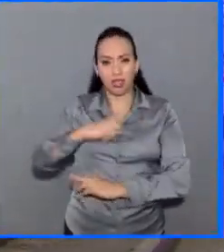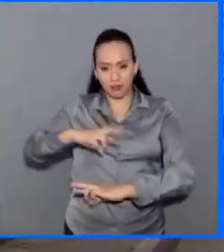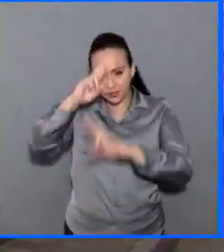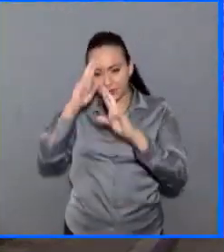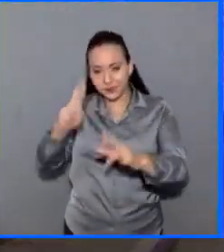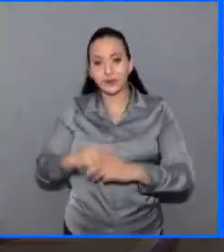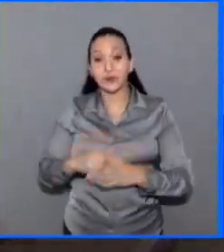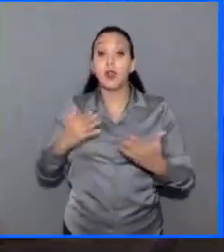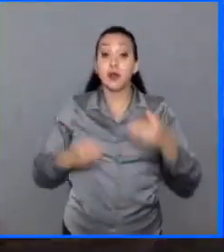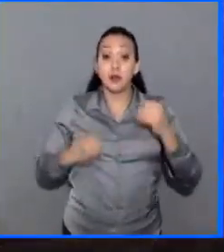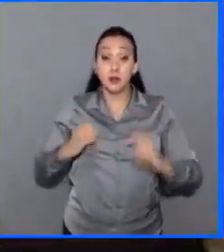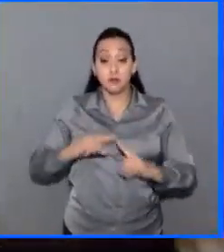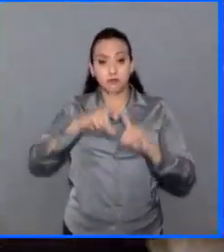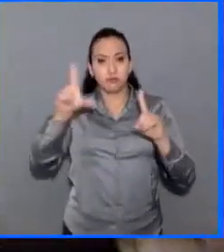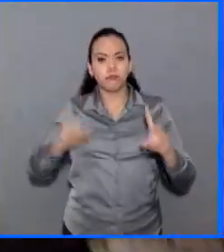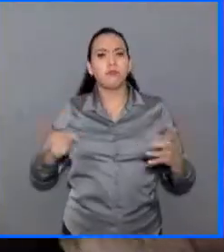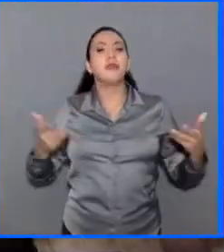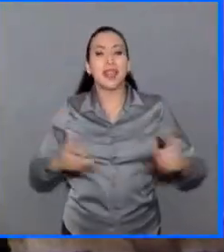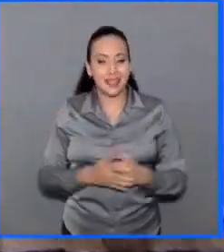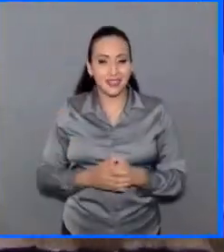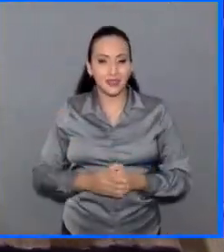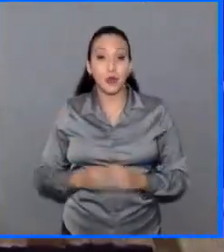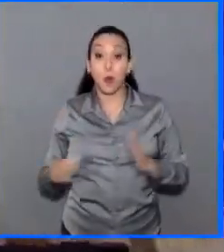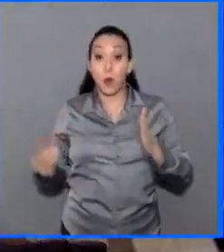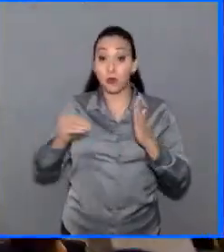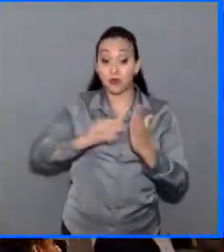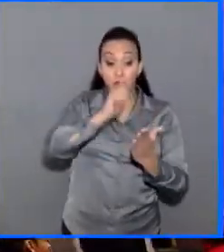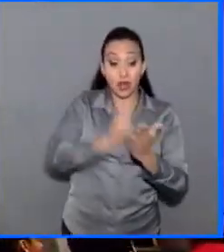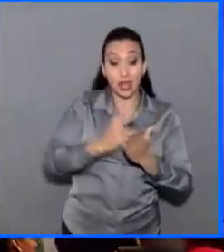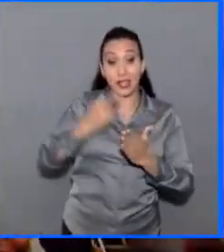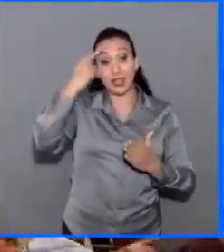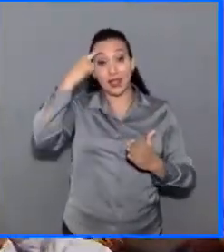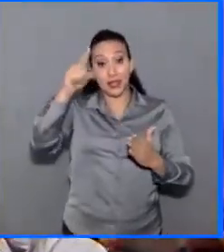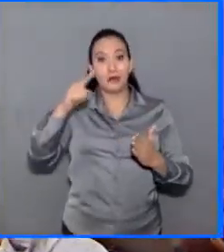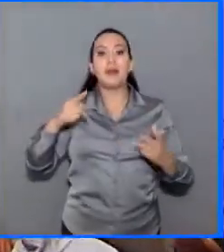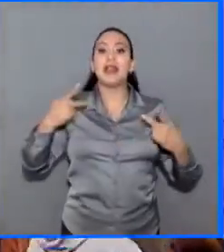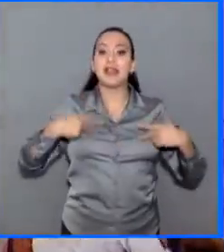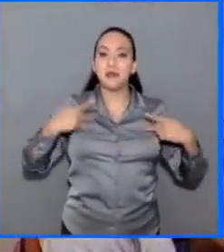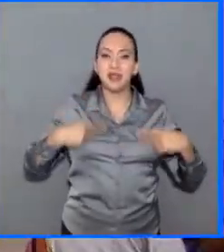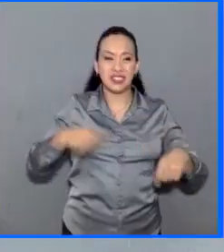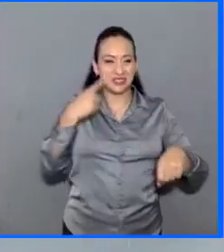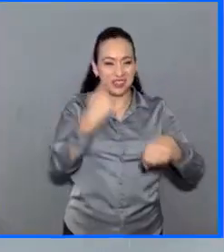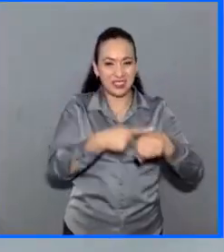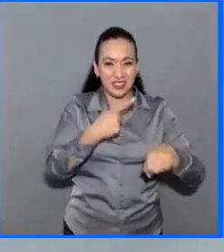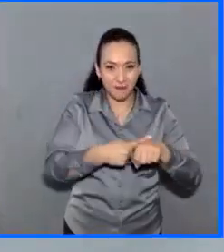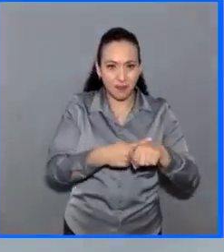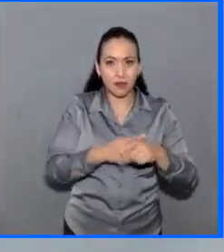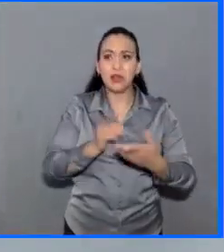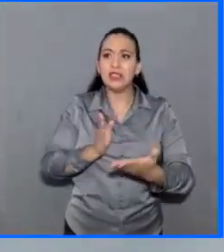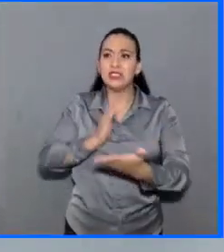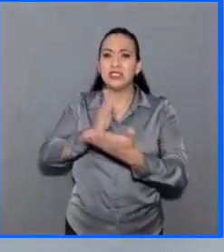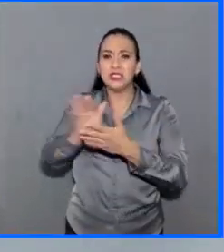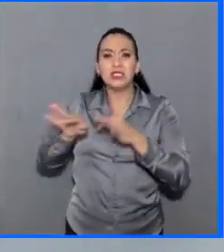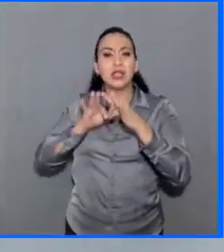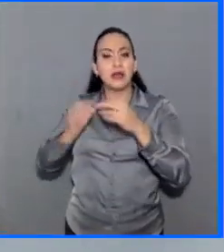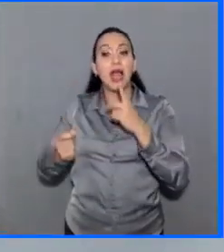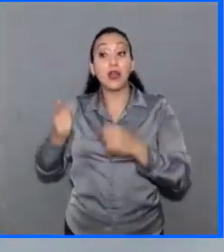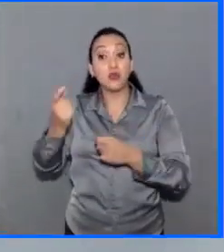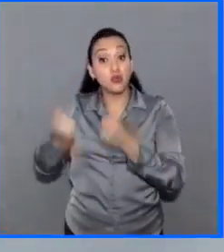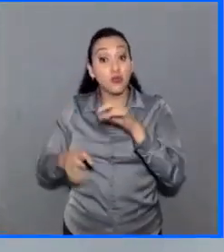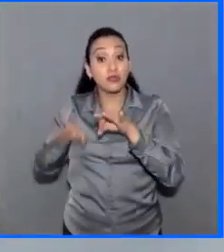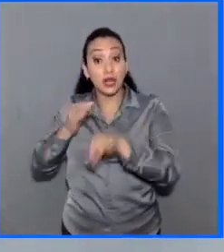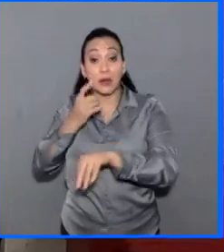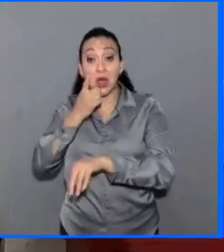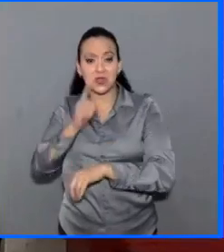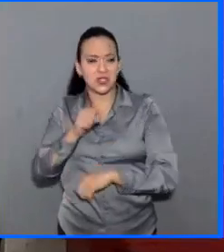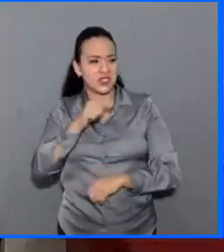invalidado prácticas laborales que excluyen a grupos con este padecimiento, al subrayar que su condición de salud no debe ser motivo